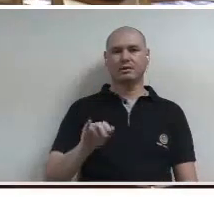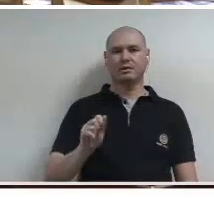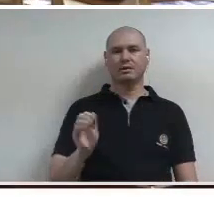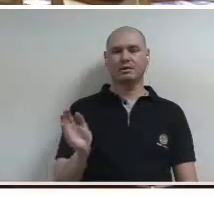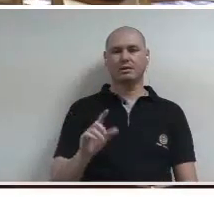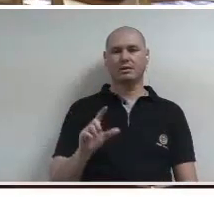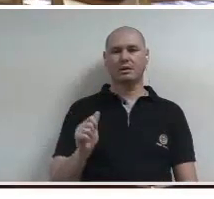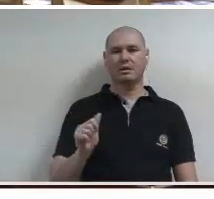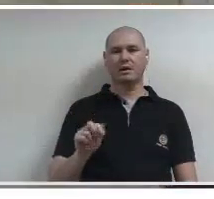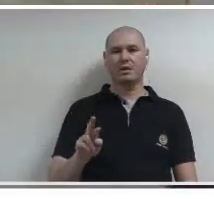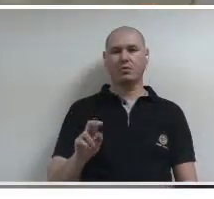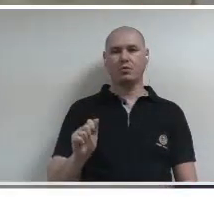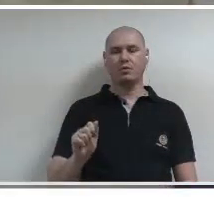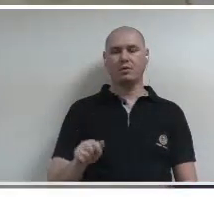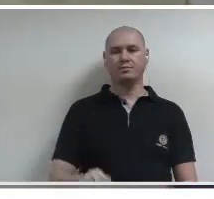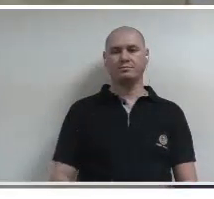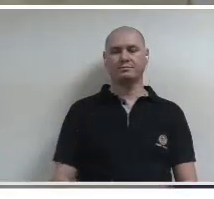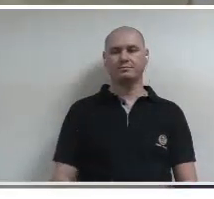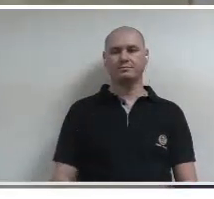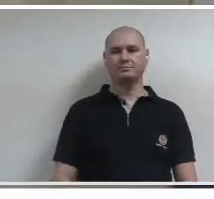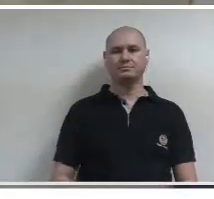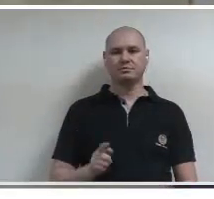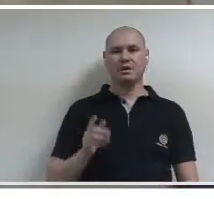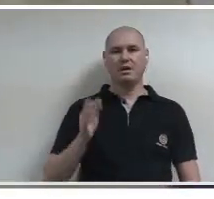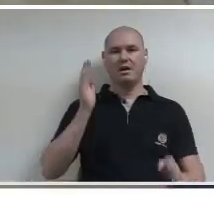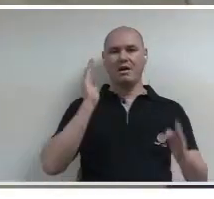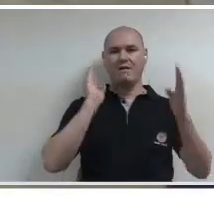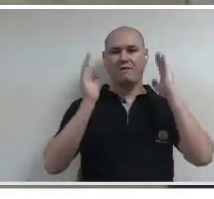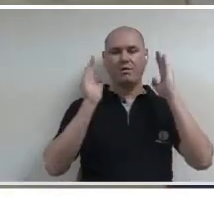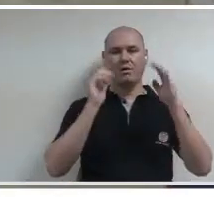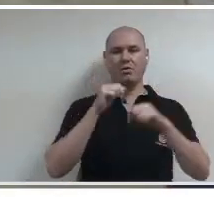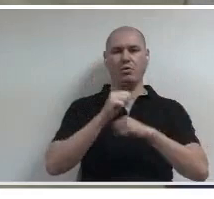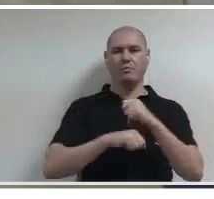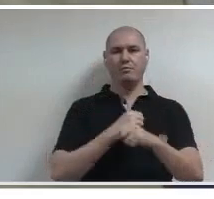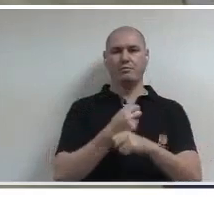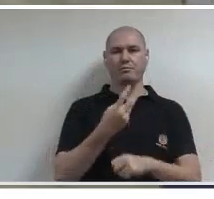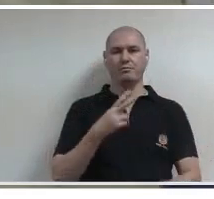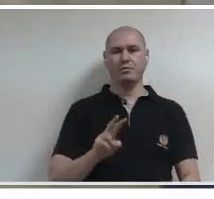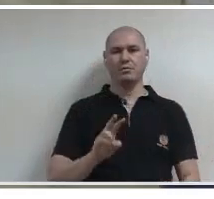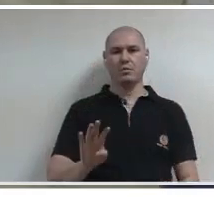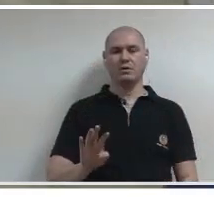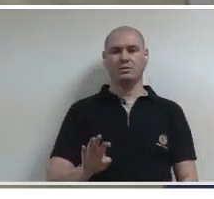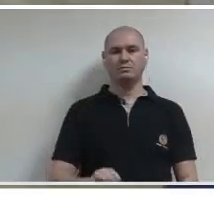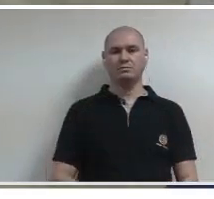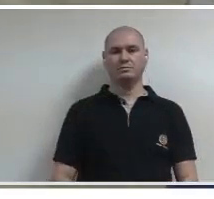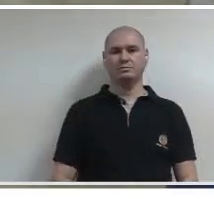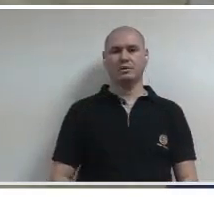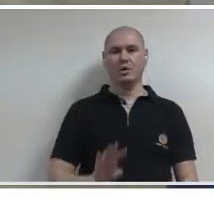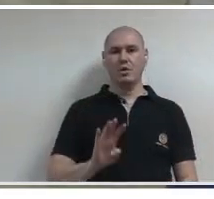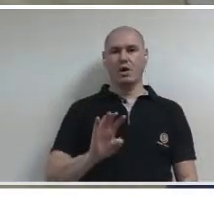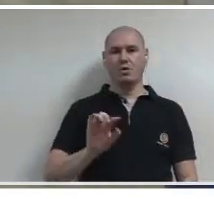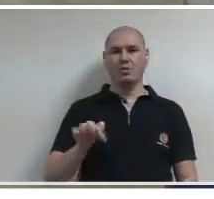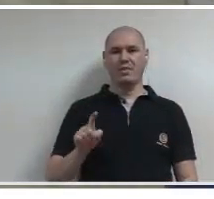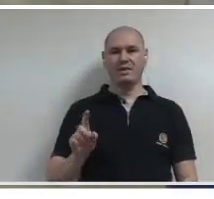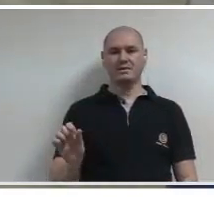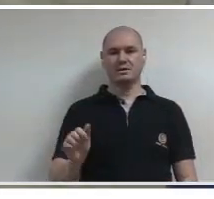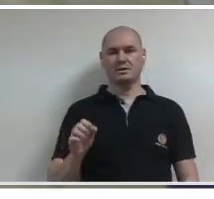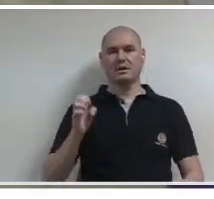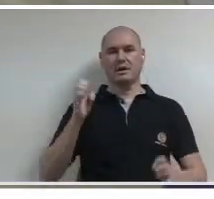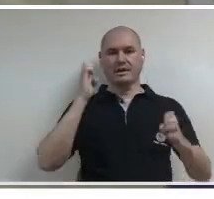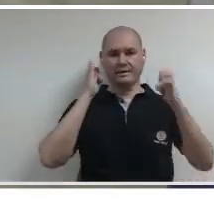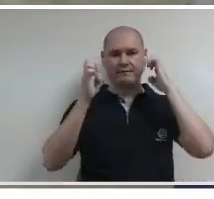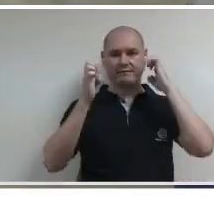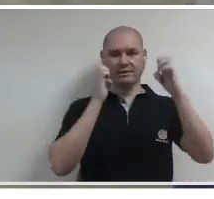Yeure abogada María Laura Sindecha Saracho. Orco título de abogado 2004, y promedio por